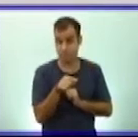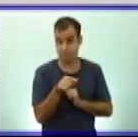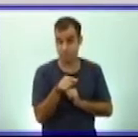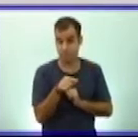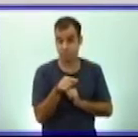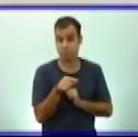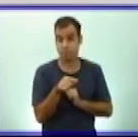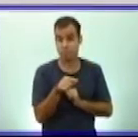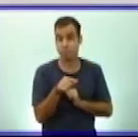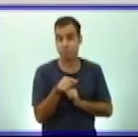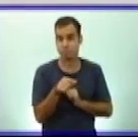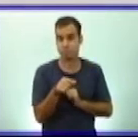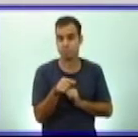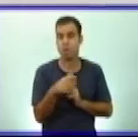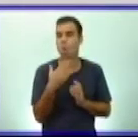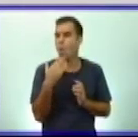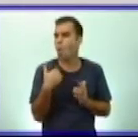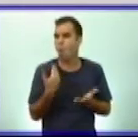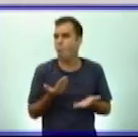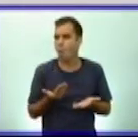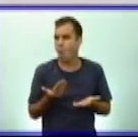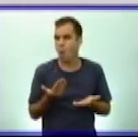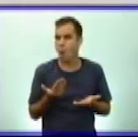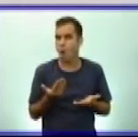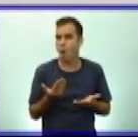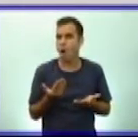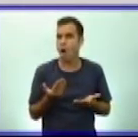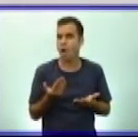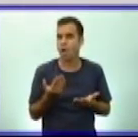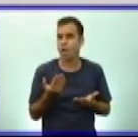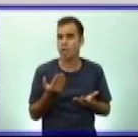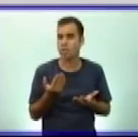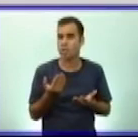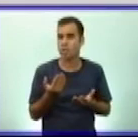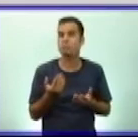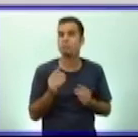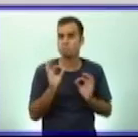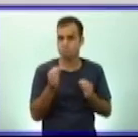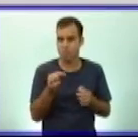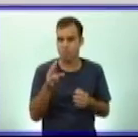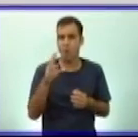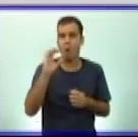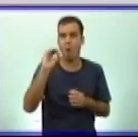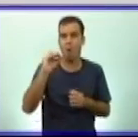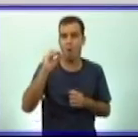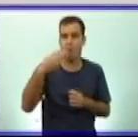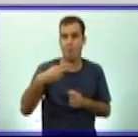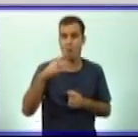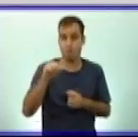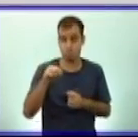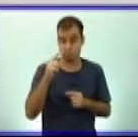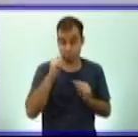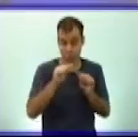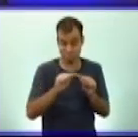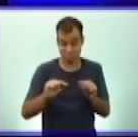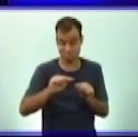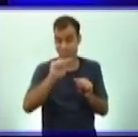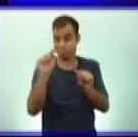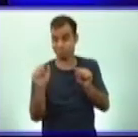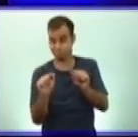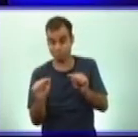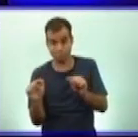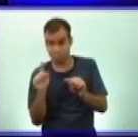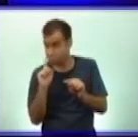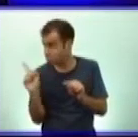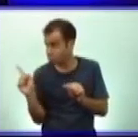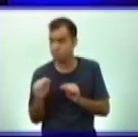activa, se cuantifica o se expresa en ohm. Es decir, que esto es importante y es parte